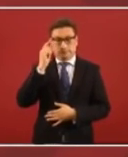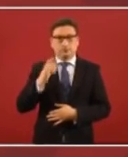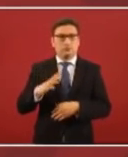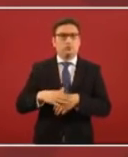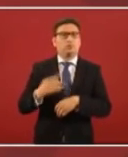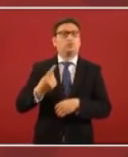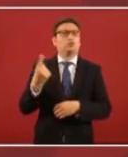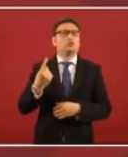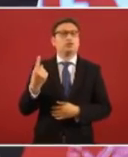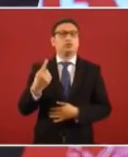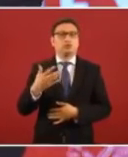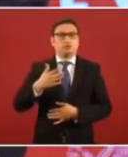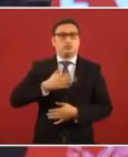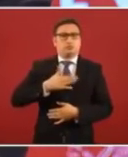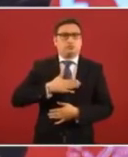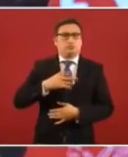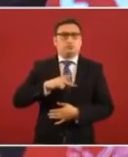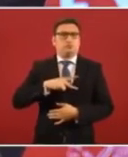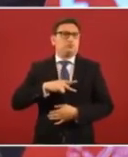porque ese es mi trabajo,